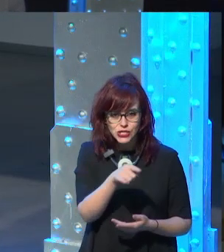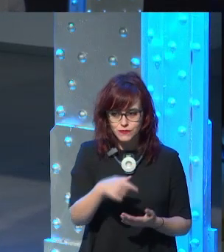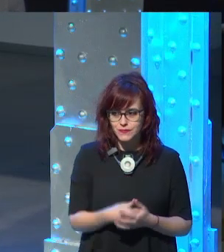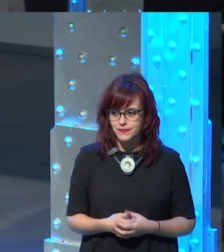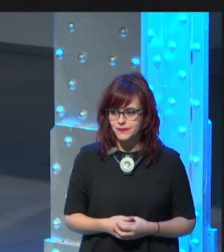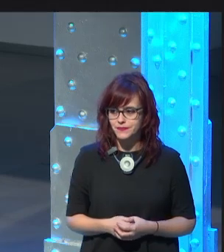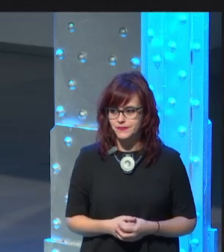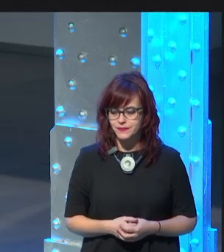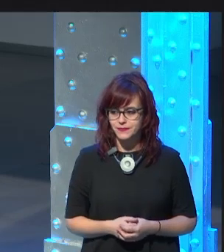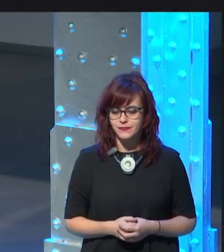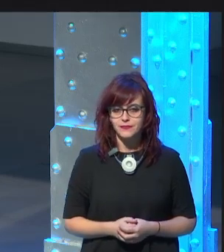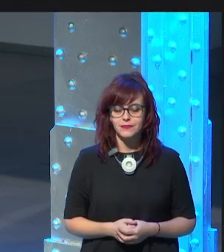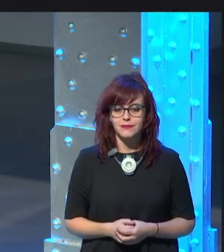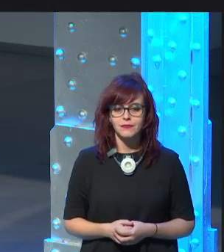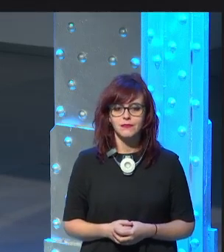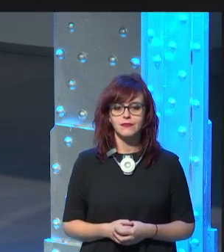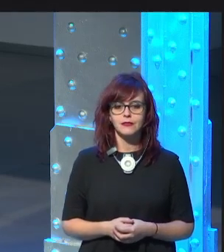perdimos el micro.